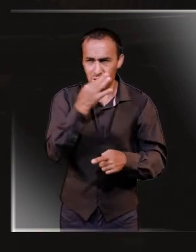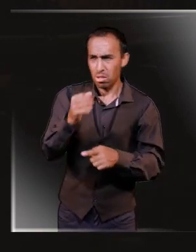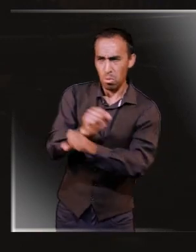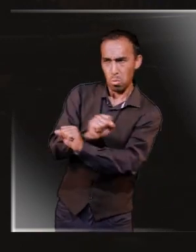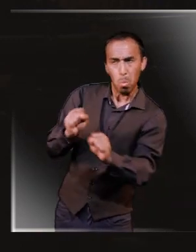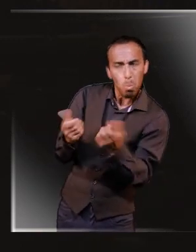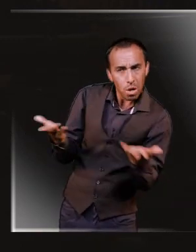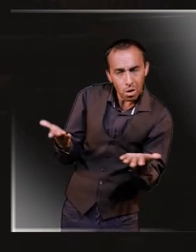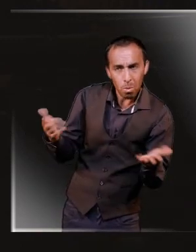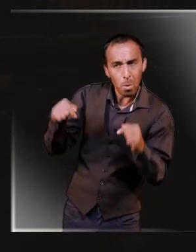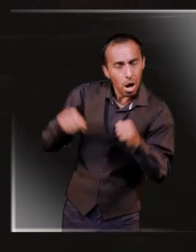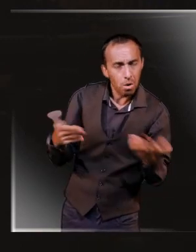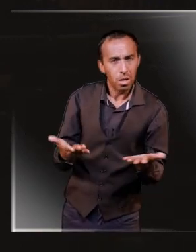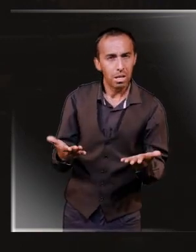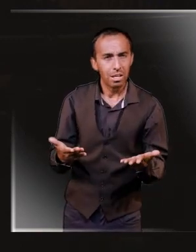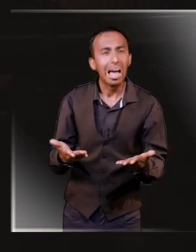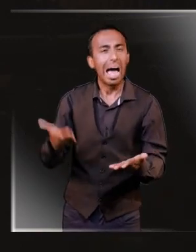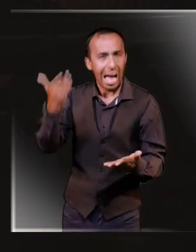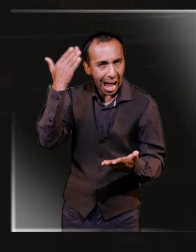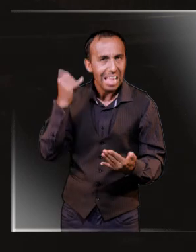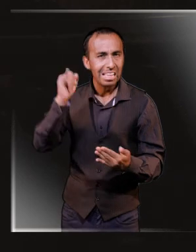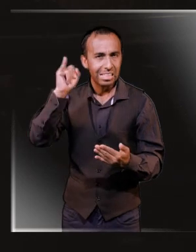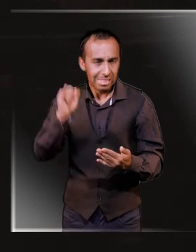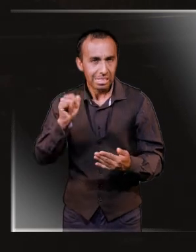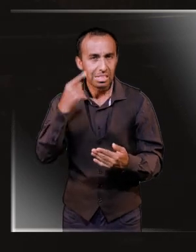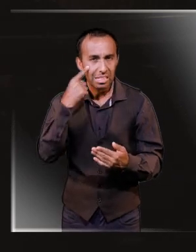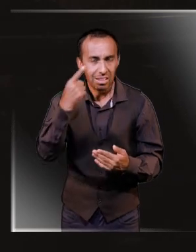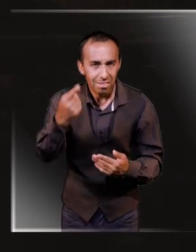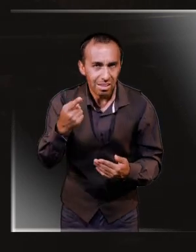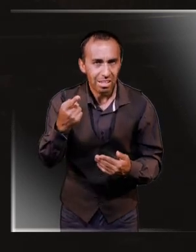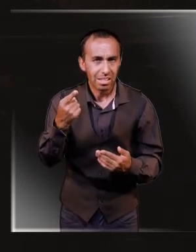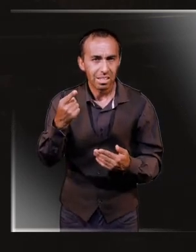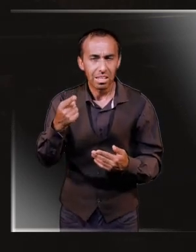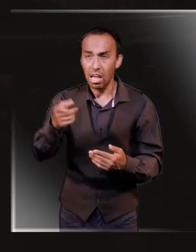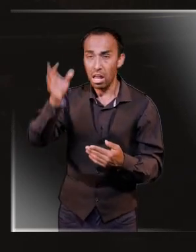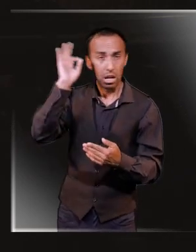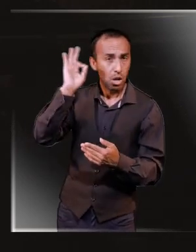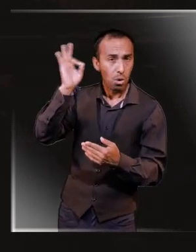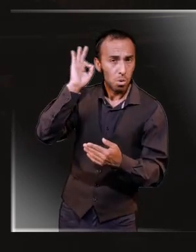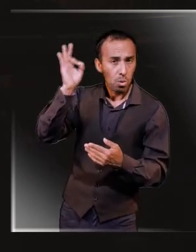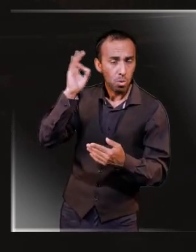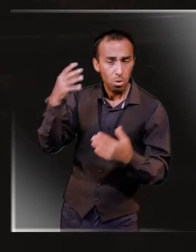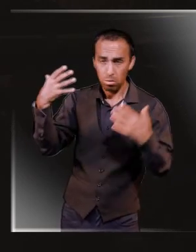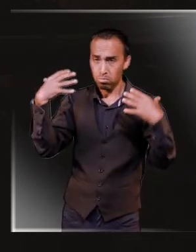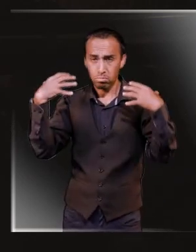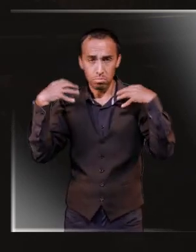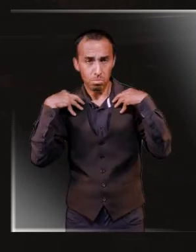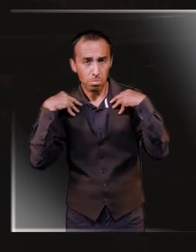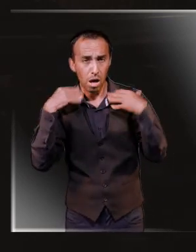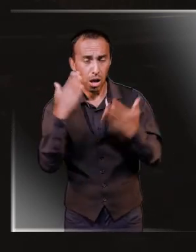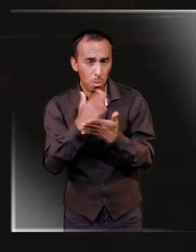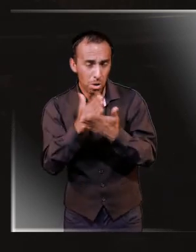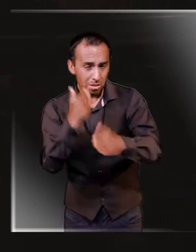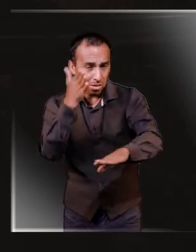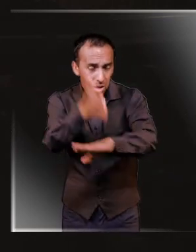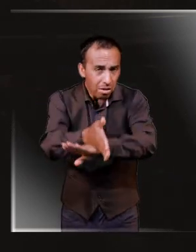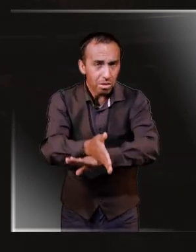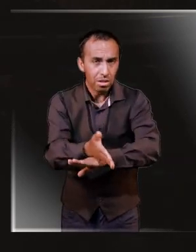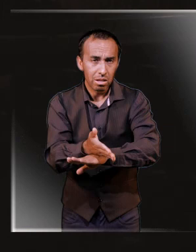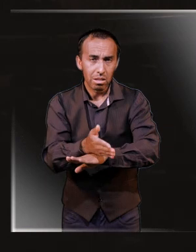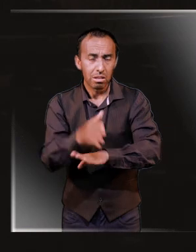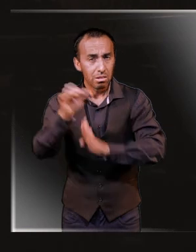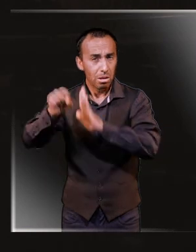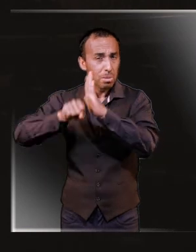que ser destripado la sociedad, porque eso no puede ser, no puede ser que estén mezclando ese tipo de cosas. Se ve en la sala, en la reunión de apoderados de la película, ¿no?